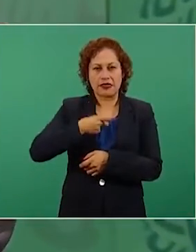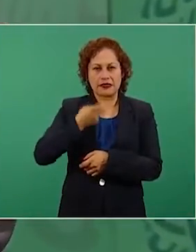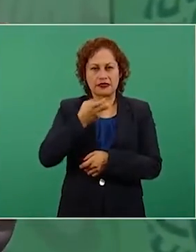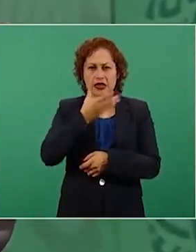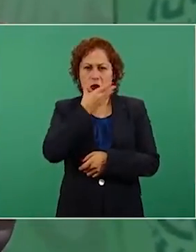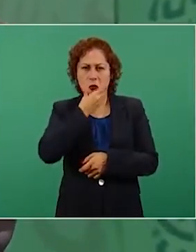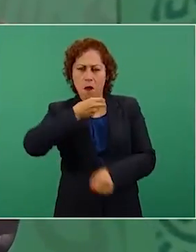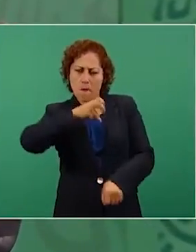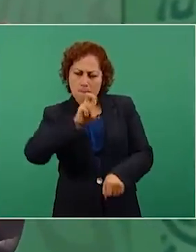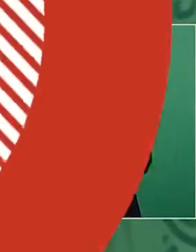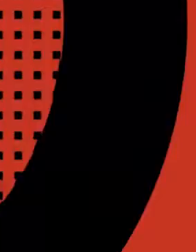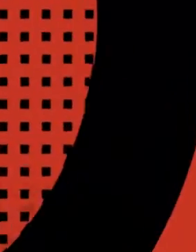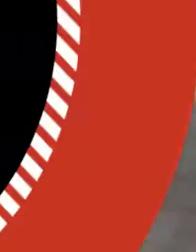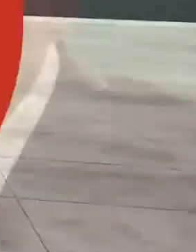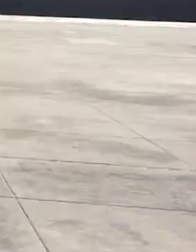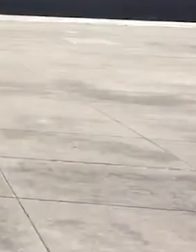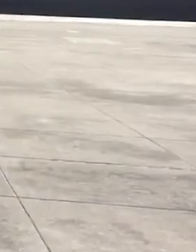violencia?